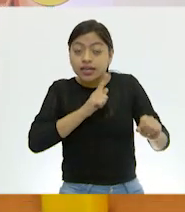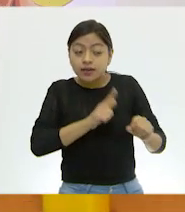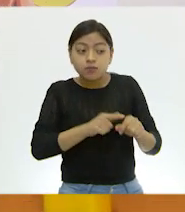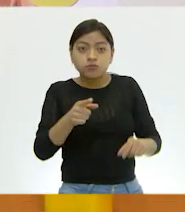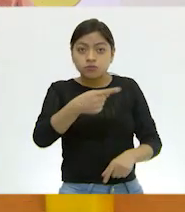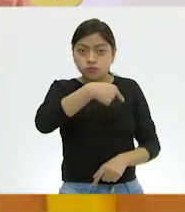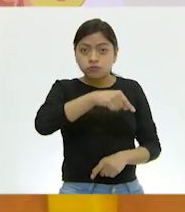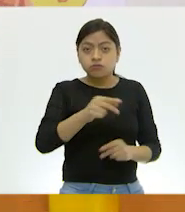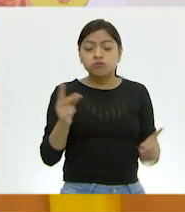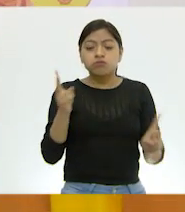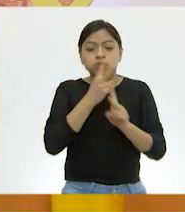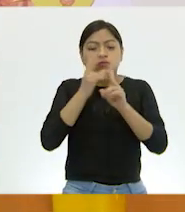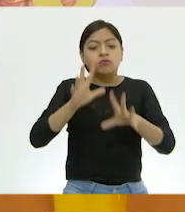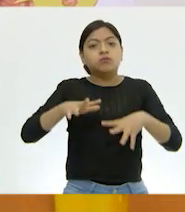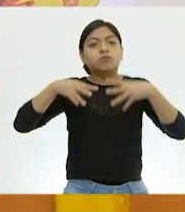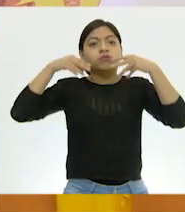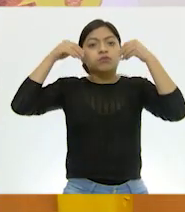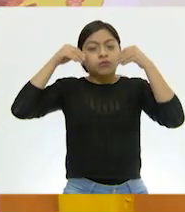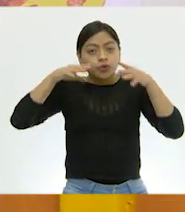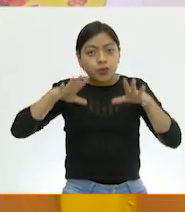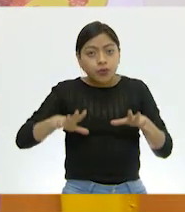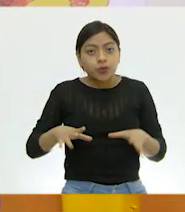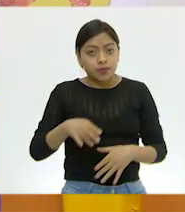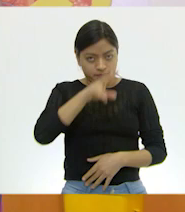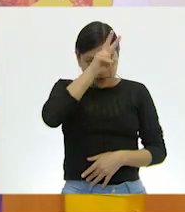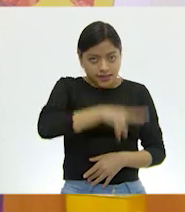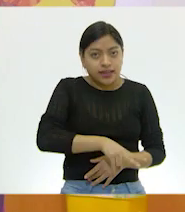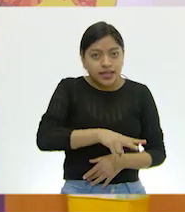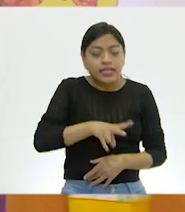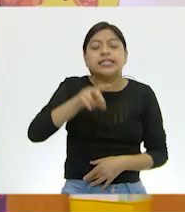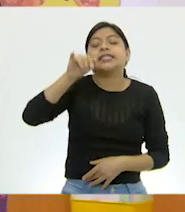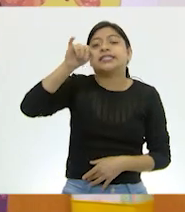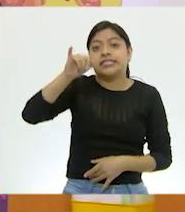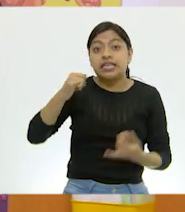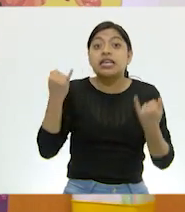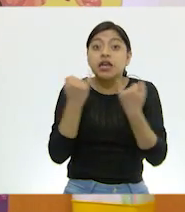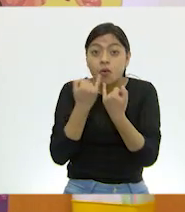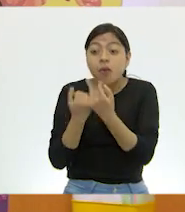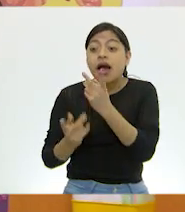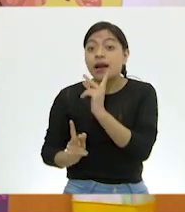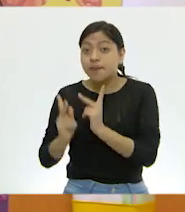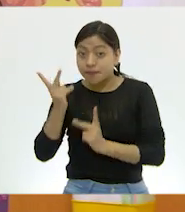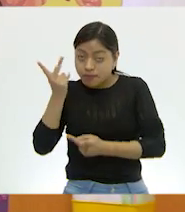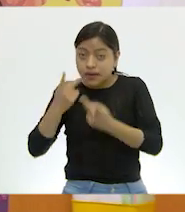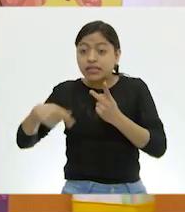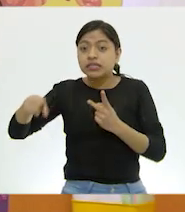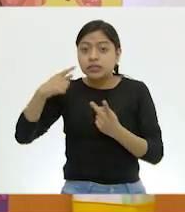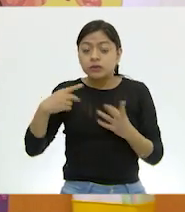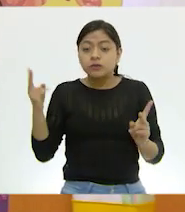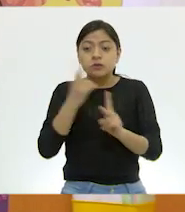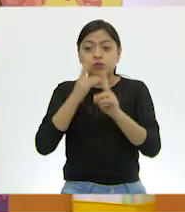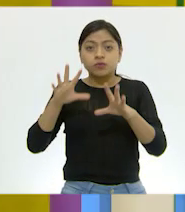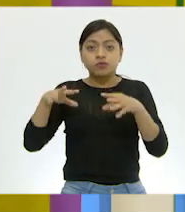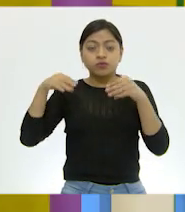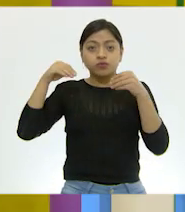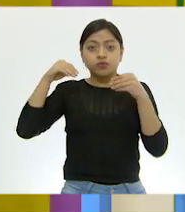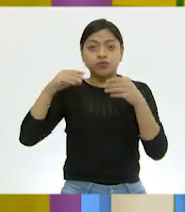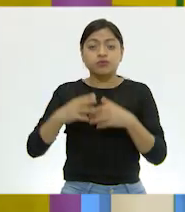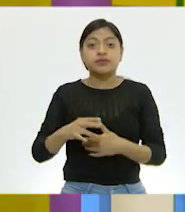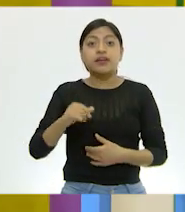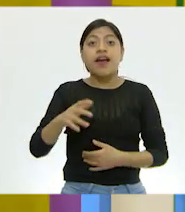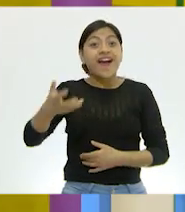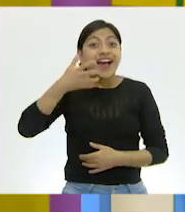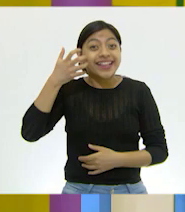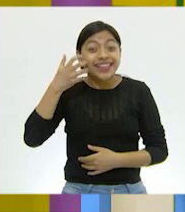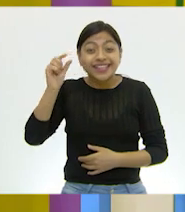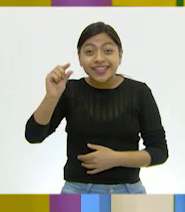¿no crees? Sí. Ya dijimos que lo hacen las plantas, ¿cierto? Sí. ¡Ah, y un gatito!